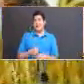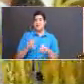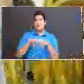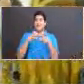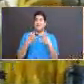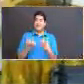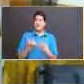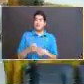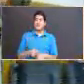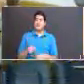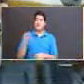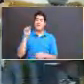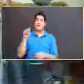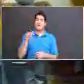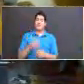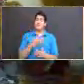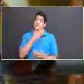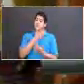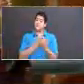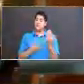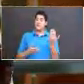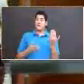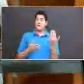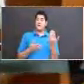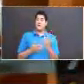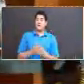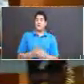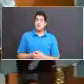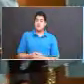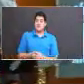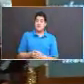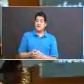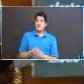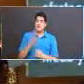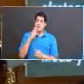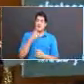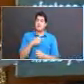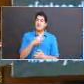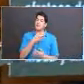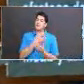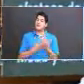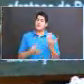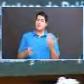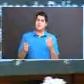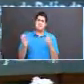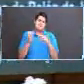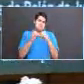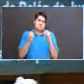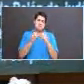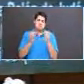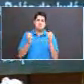Entonces, estos se fueron. Y hermano, se fueron y no les pasó nada.